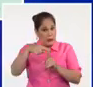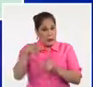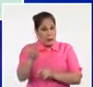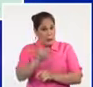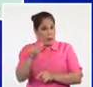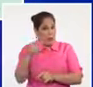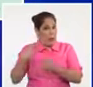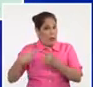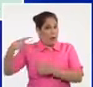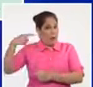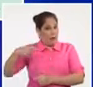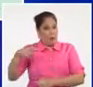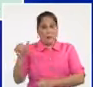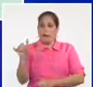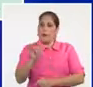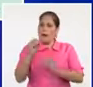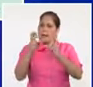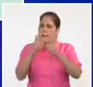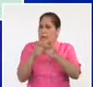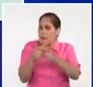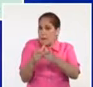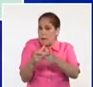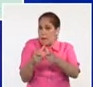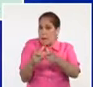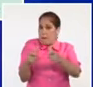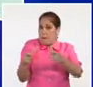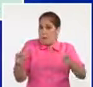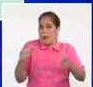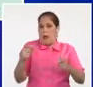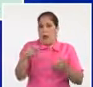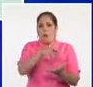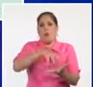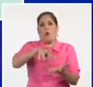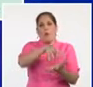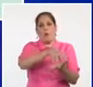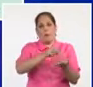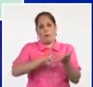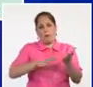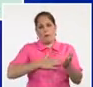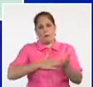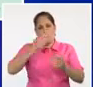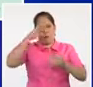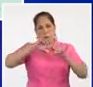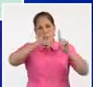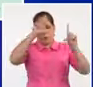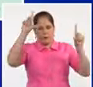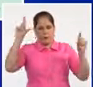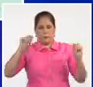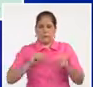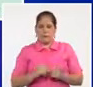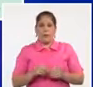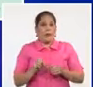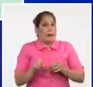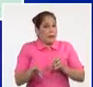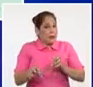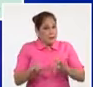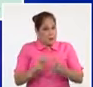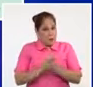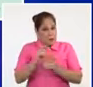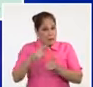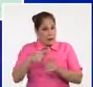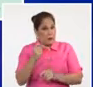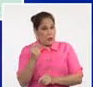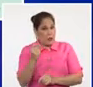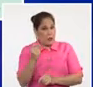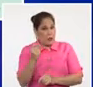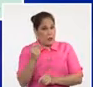el día anterior, la cifra más alta en un territorio en nuestro país. Dispersos ayer en 12 de sus